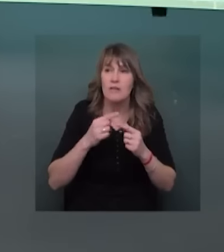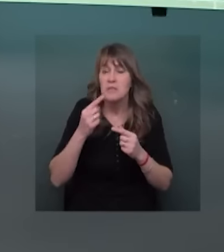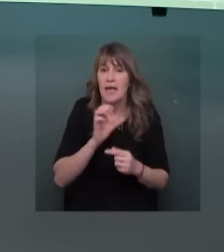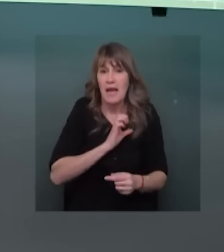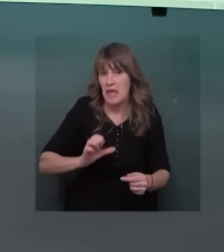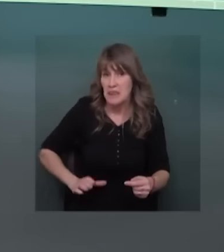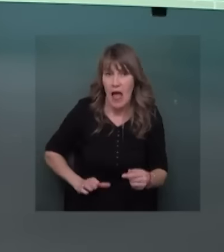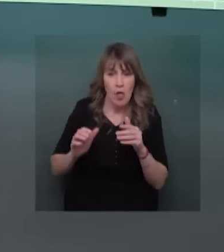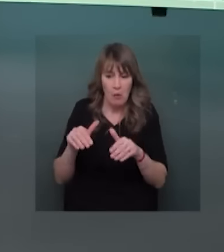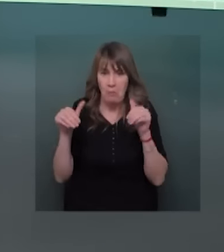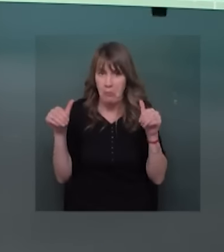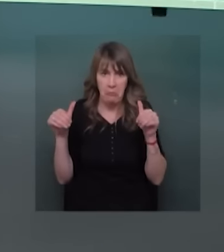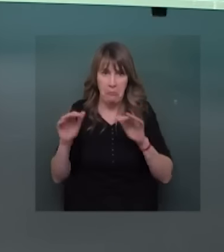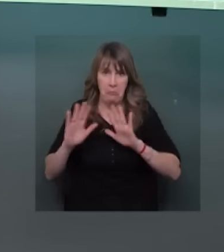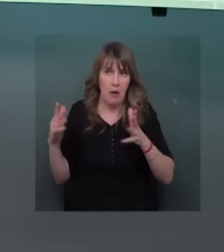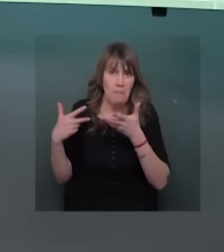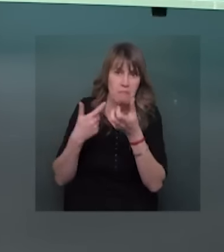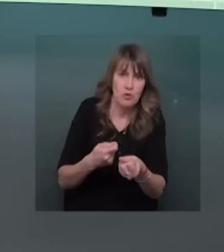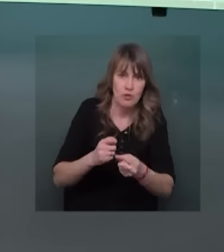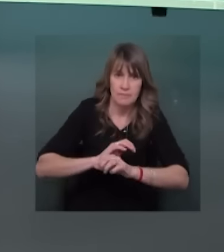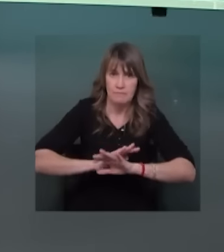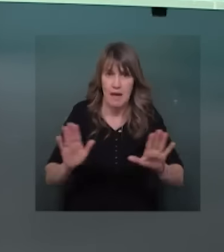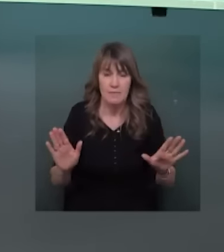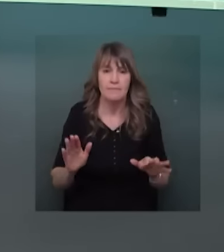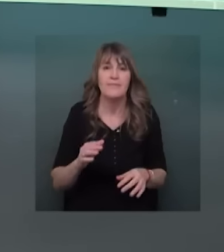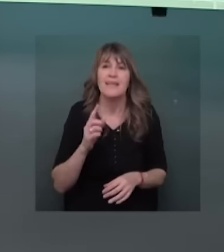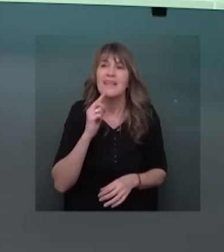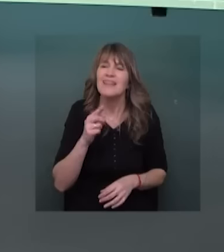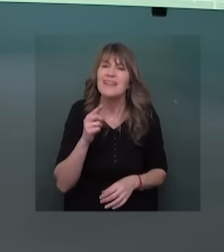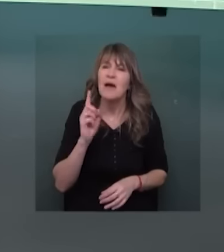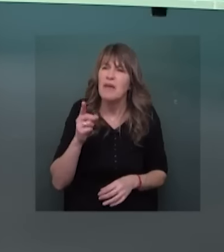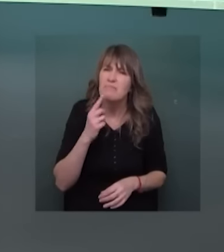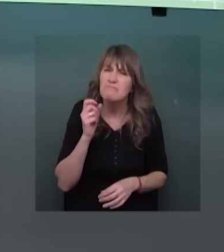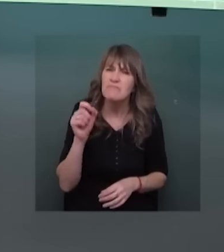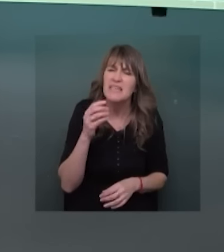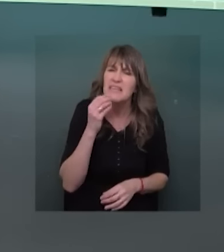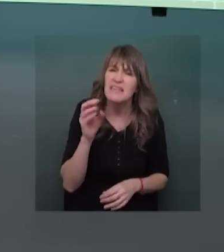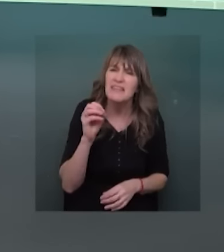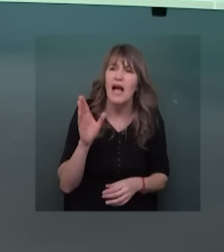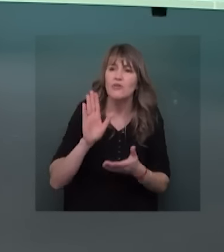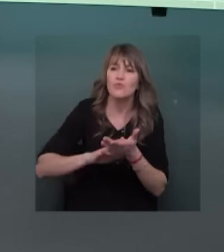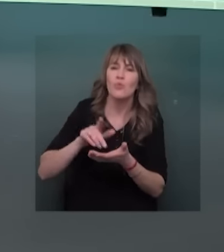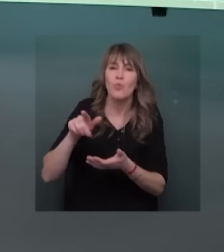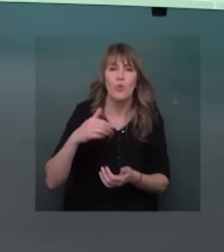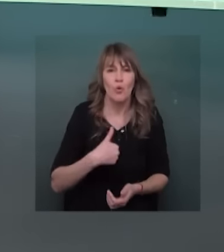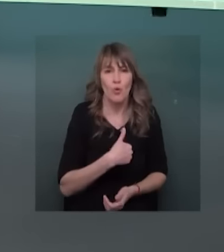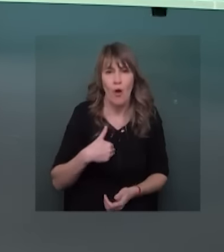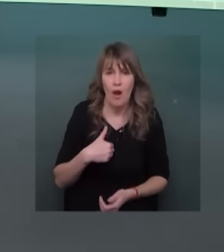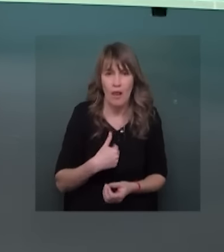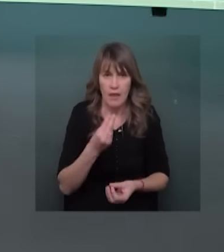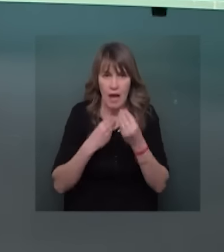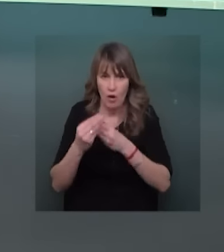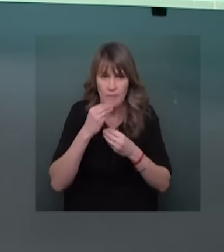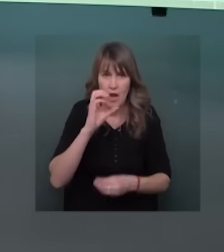que entienden que se ha retirado y también se cuestionó el rol que en su momento desempeñó en el manejo de los alimentos proveyendo de ellos la